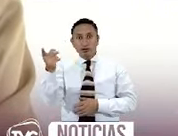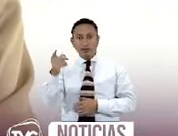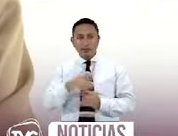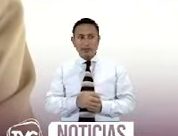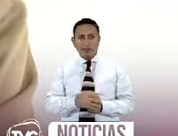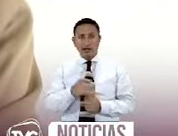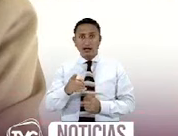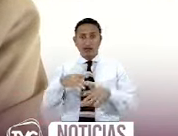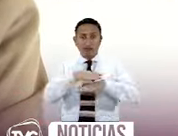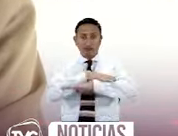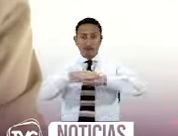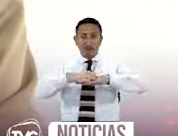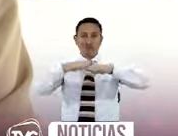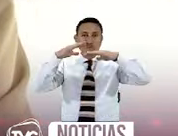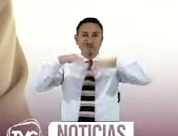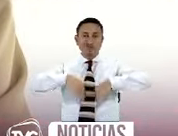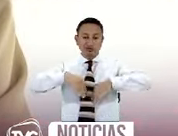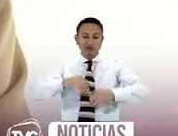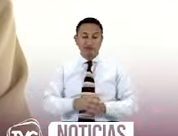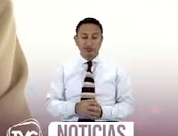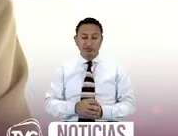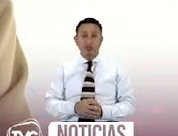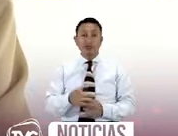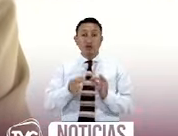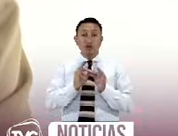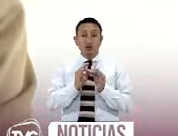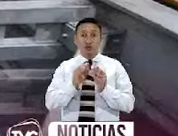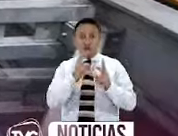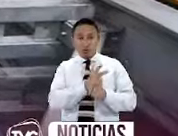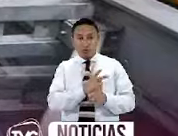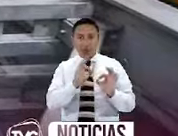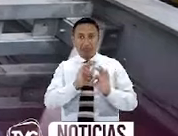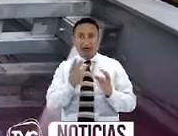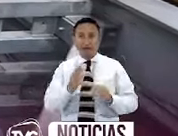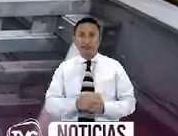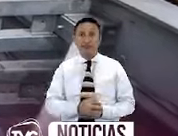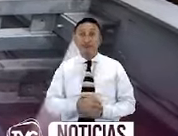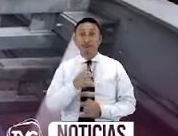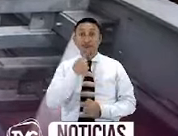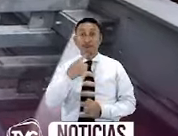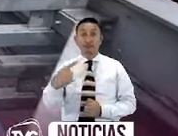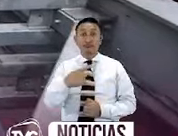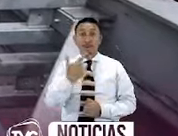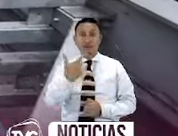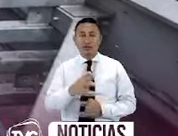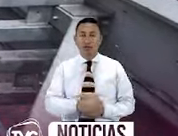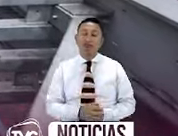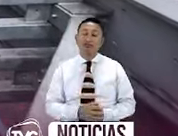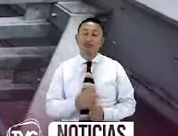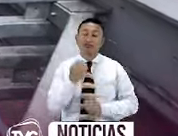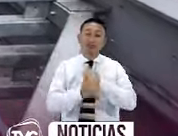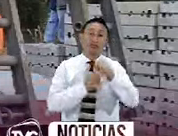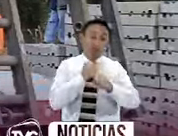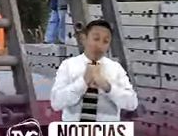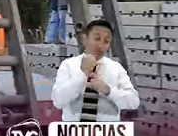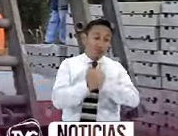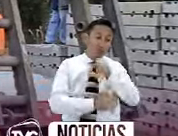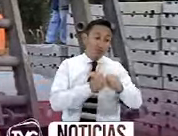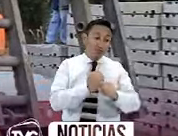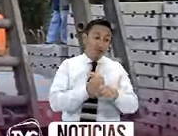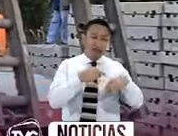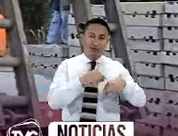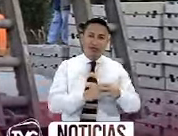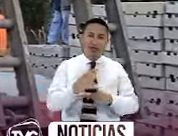vía. No existe mantenimiento vial. Aseguran que están cansados que por años esta vía registre